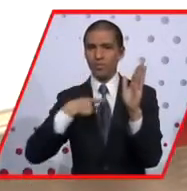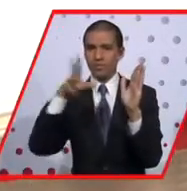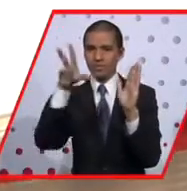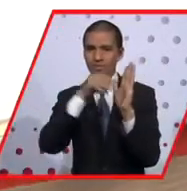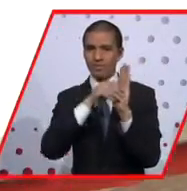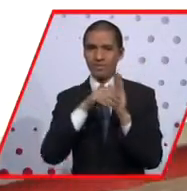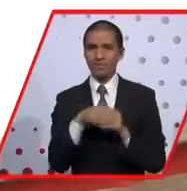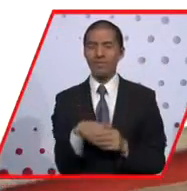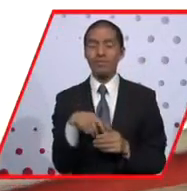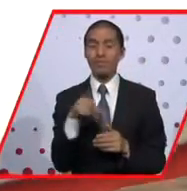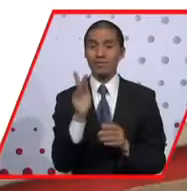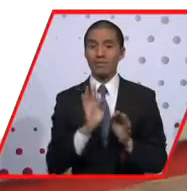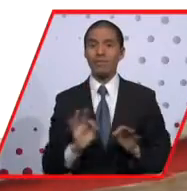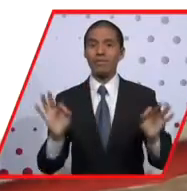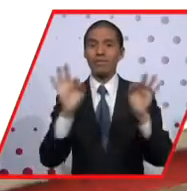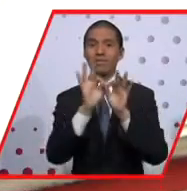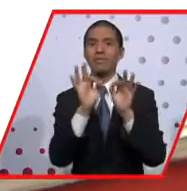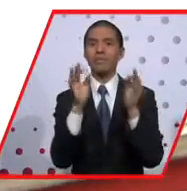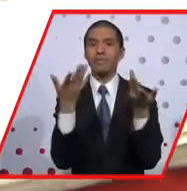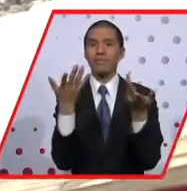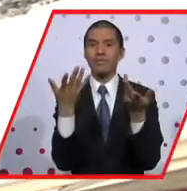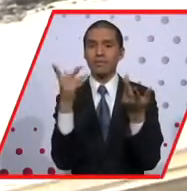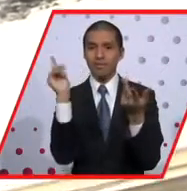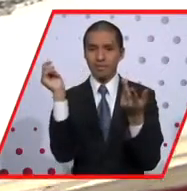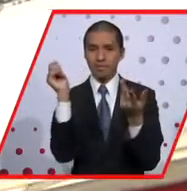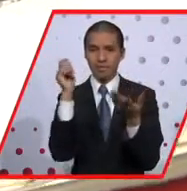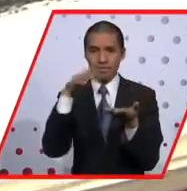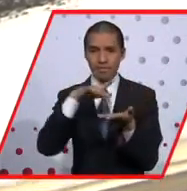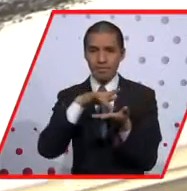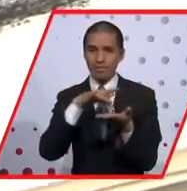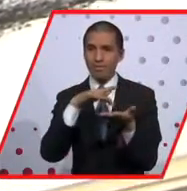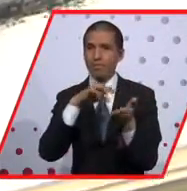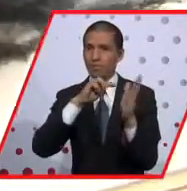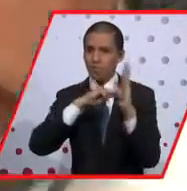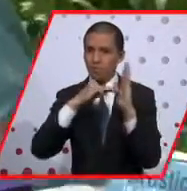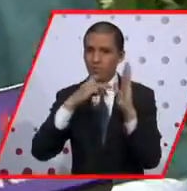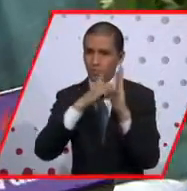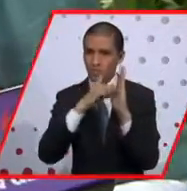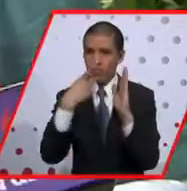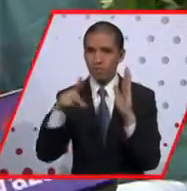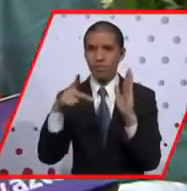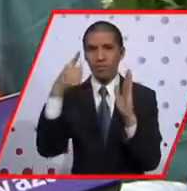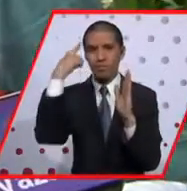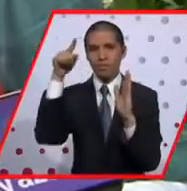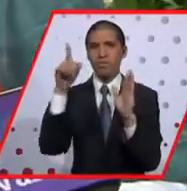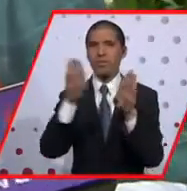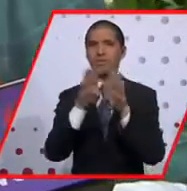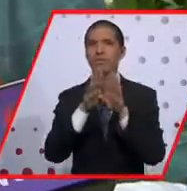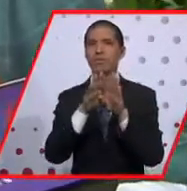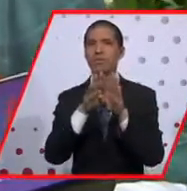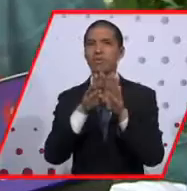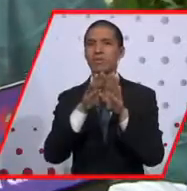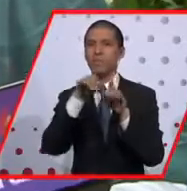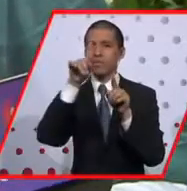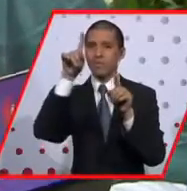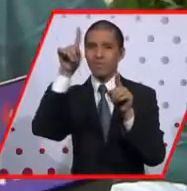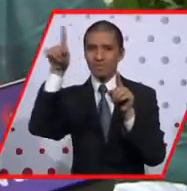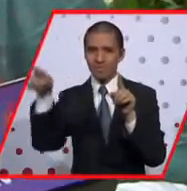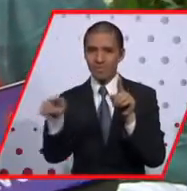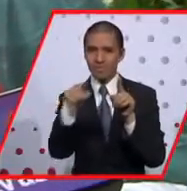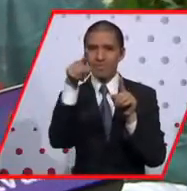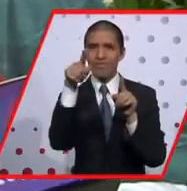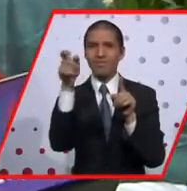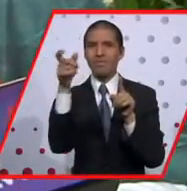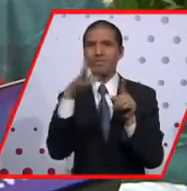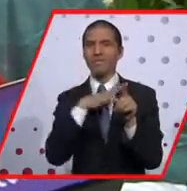personas. Pero sí es importante partir de una técnica en cuanto a estructurar el rostro, a partir de un óvalo y las líneas